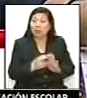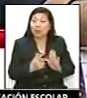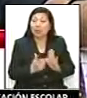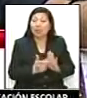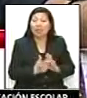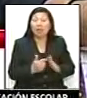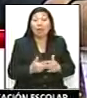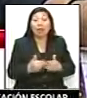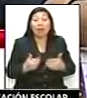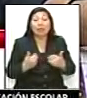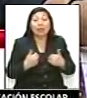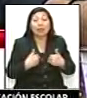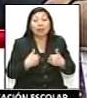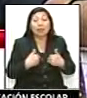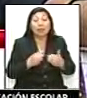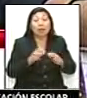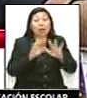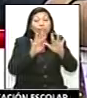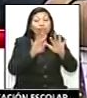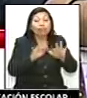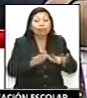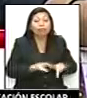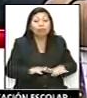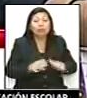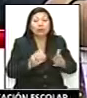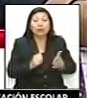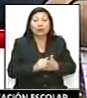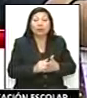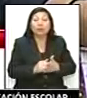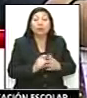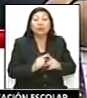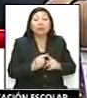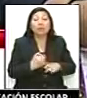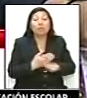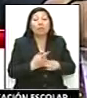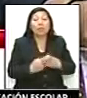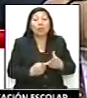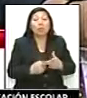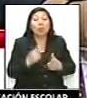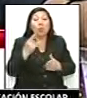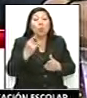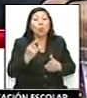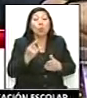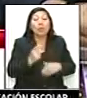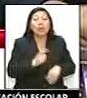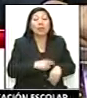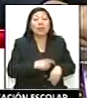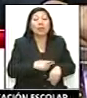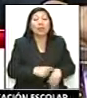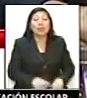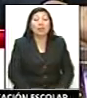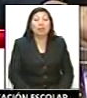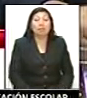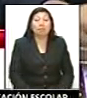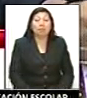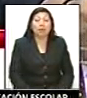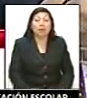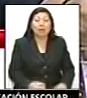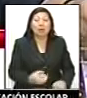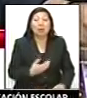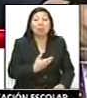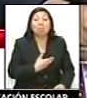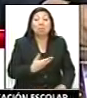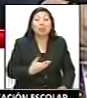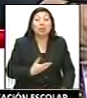que han tenido que redactar en de las diversas materias y la urgencia del momento, definitivamente el